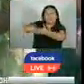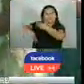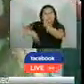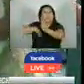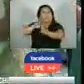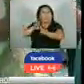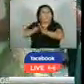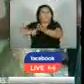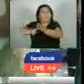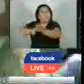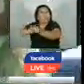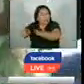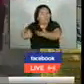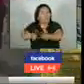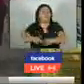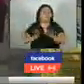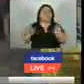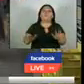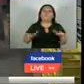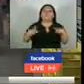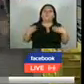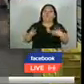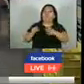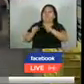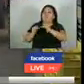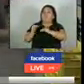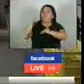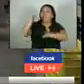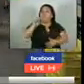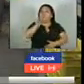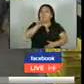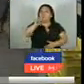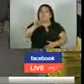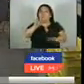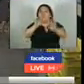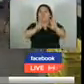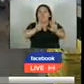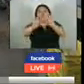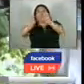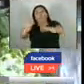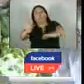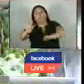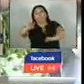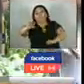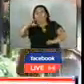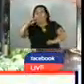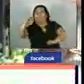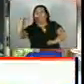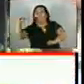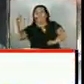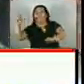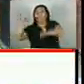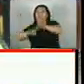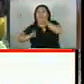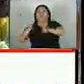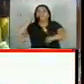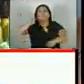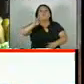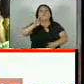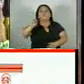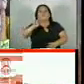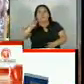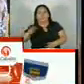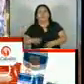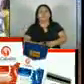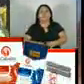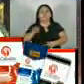un récord mundial, ya que ascenderá a 1,94 billones de dólares en 2022.